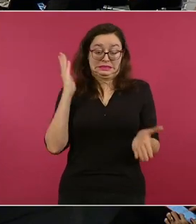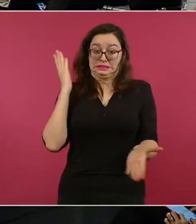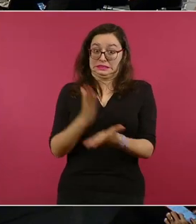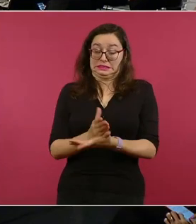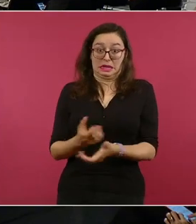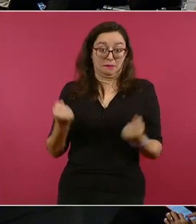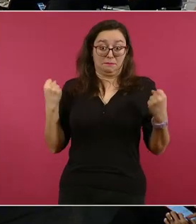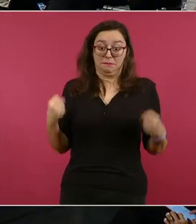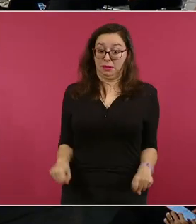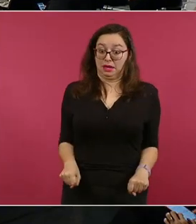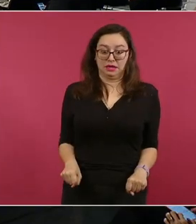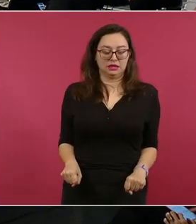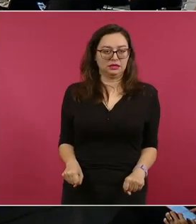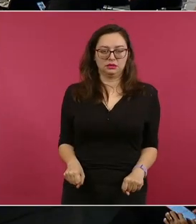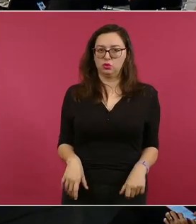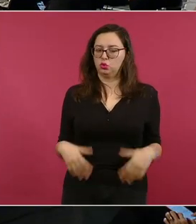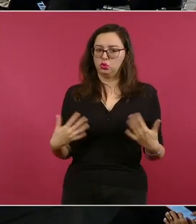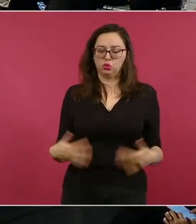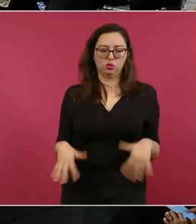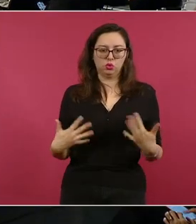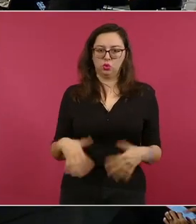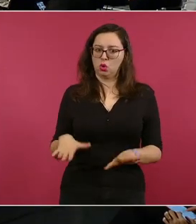en contra del derecho internacional.